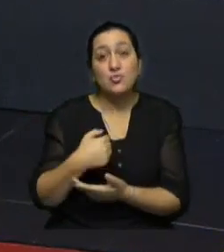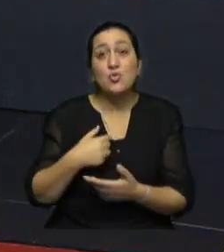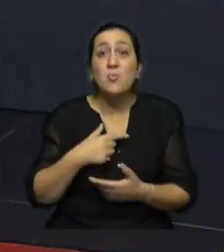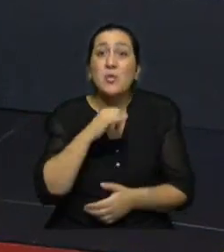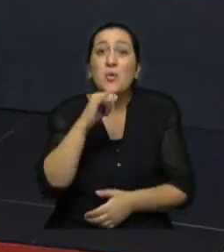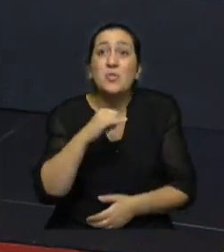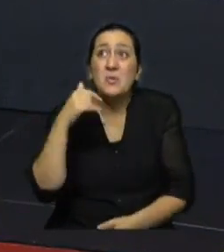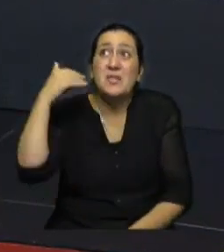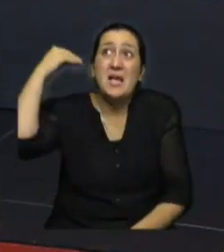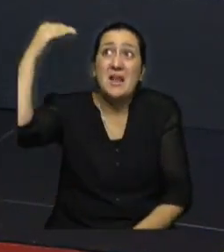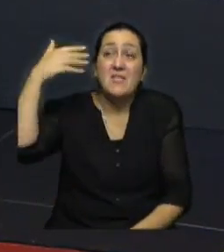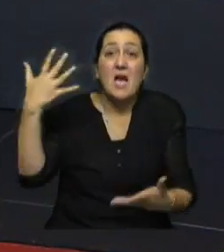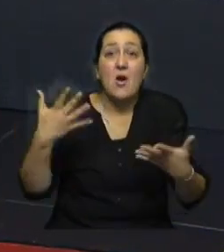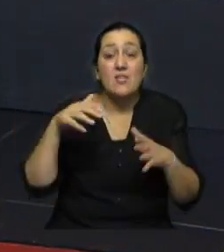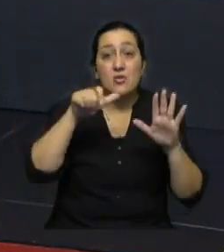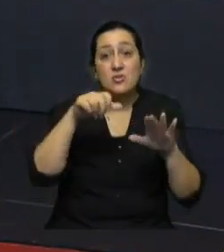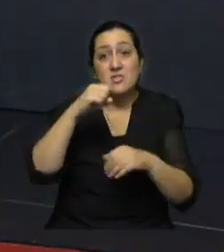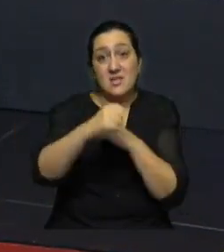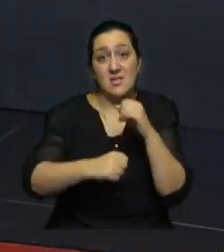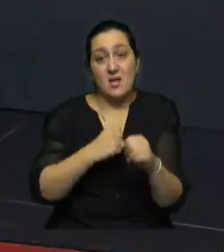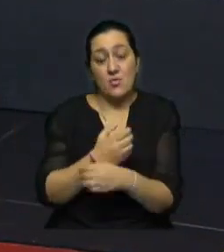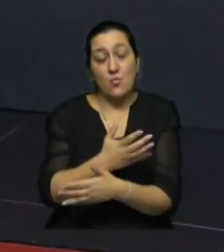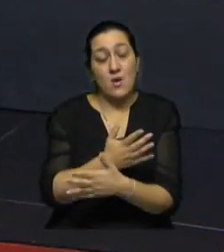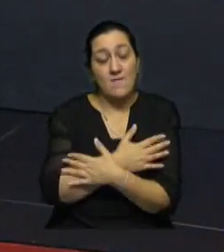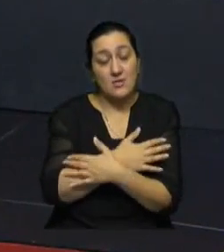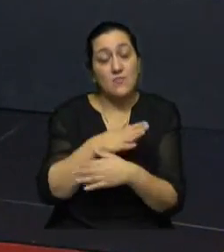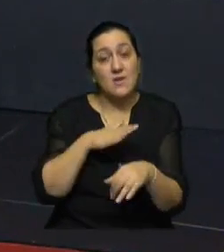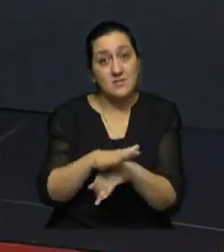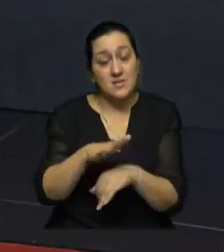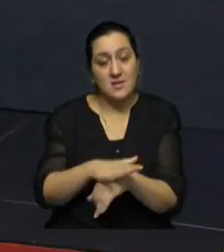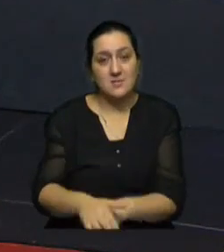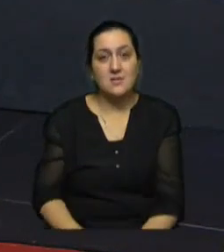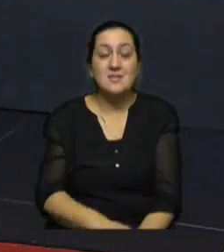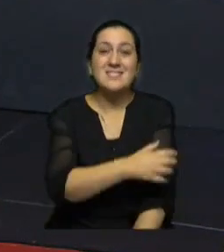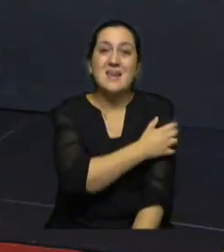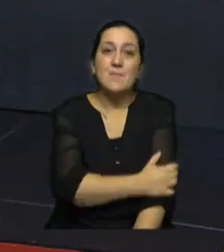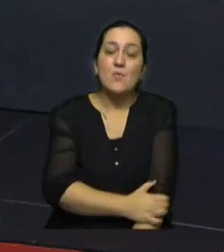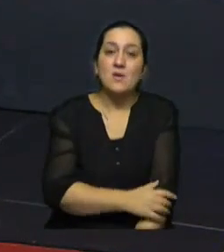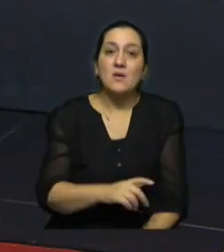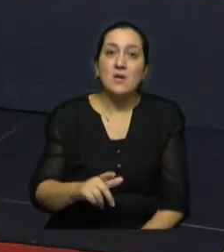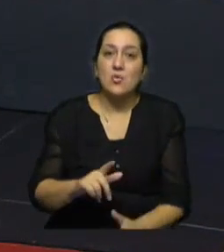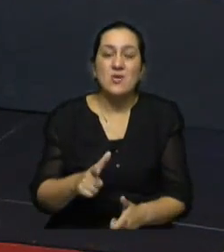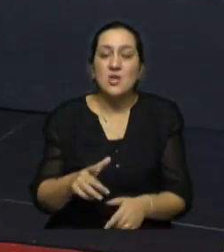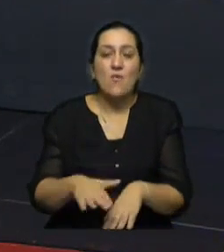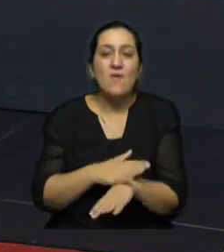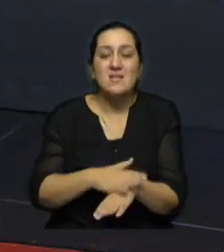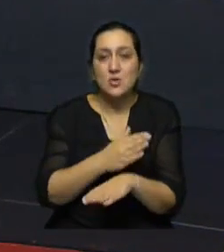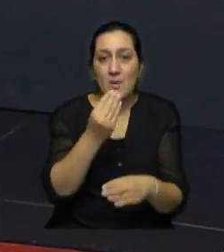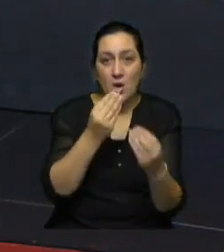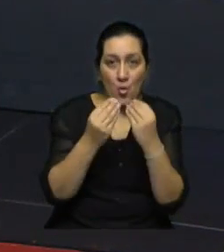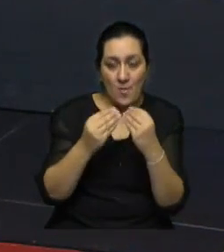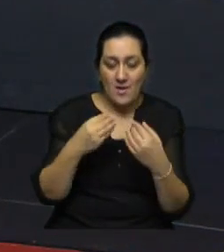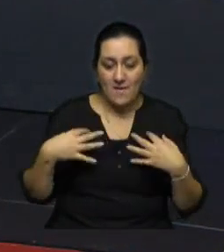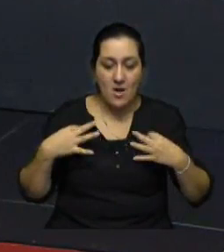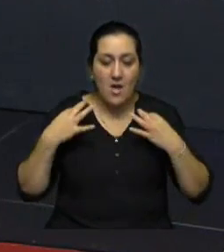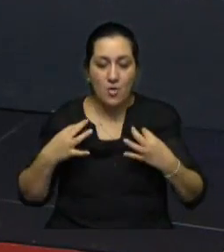grande. Y ahora tengo 60 años. Un abrazo grande y felicidades. Ser pobre es no tener las condiciones básicas para comer,